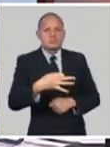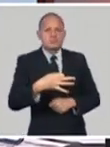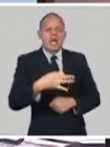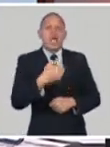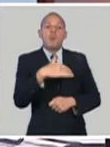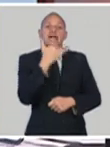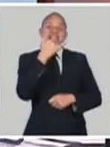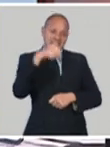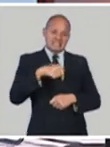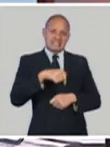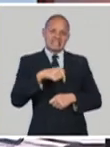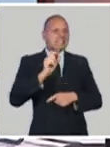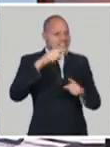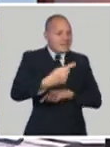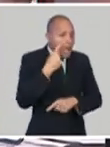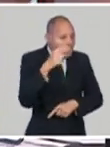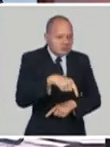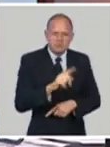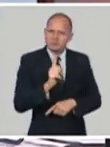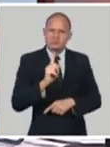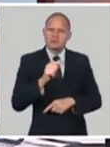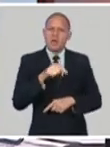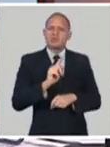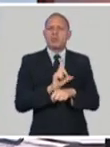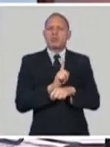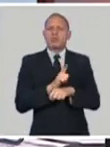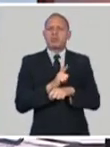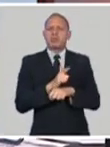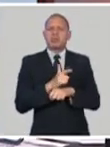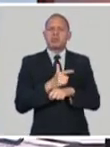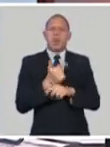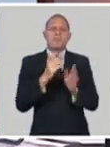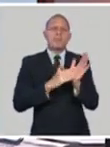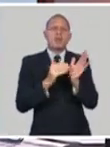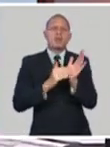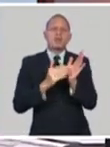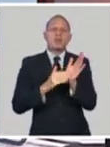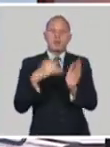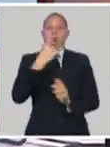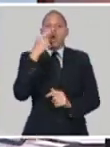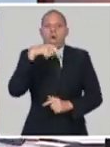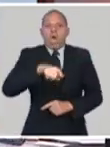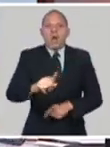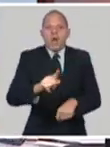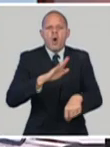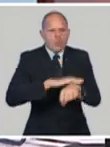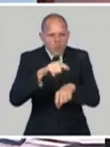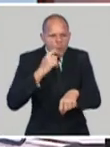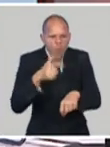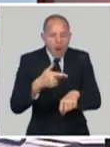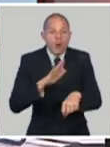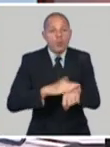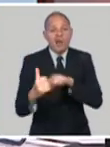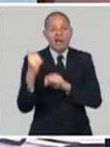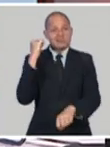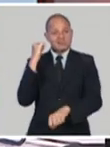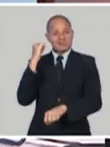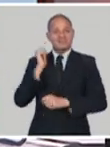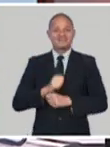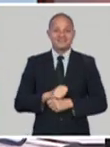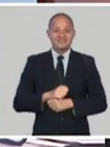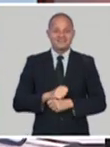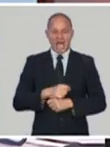mañana ni pasado. Tiene un rebote inflacionario de aquí a 3 o 4 meses. Entonces los equilibrios macroeconómicos y los modelos que se